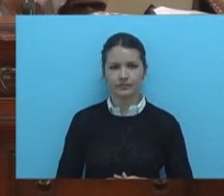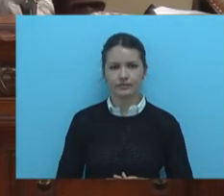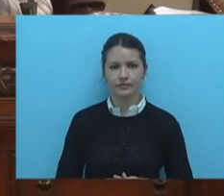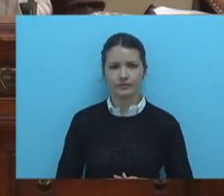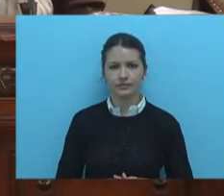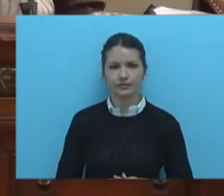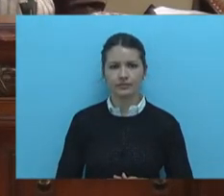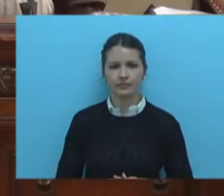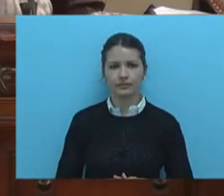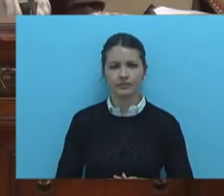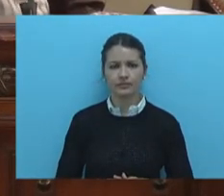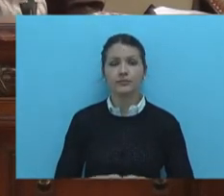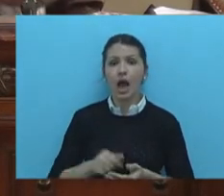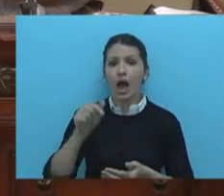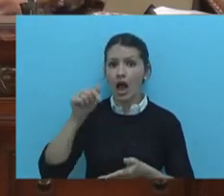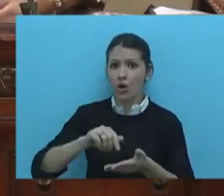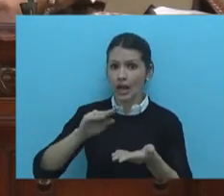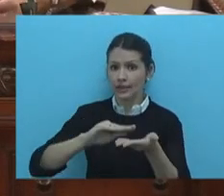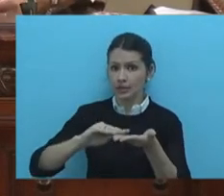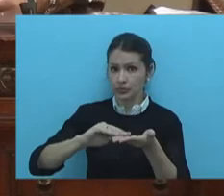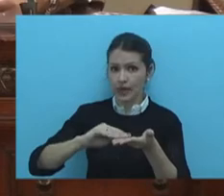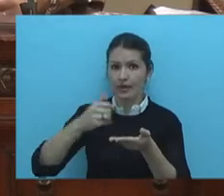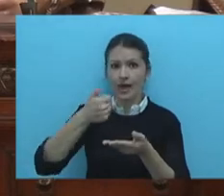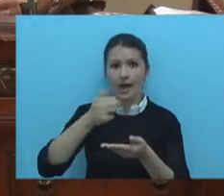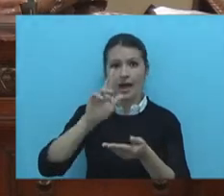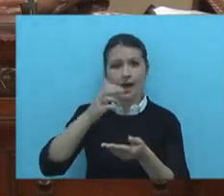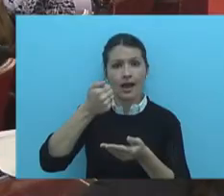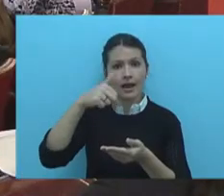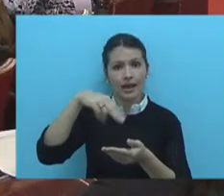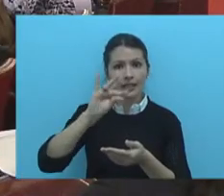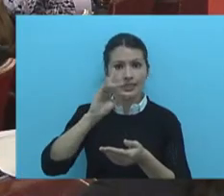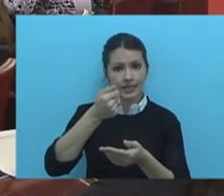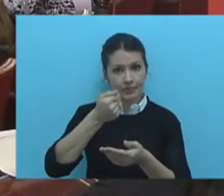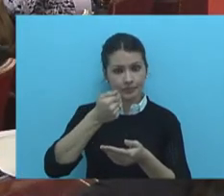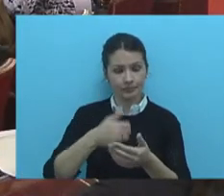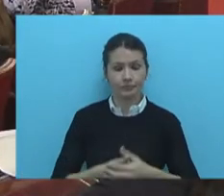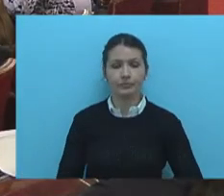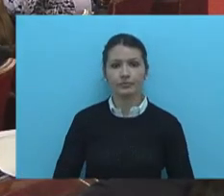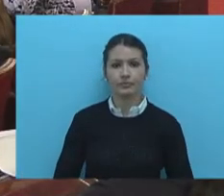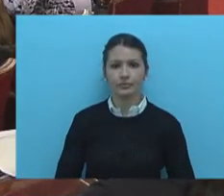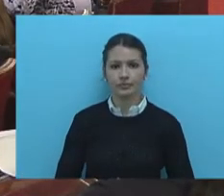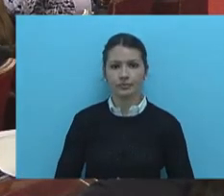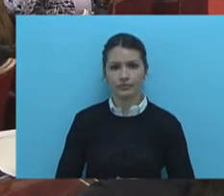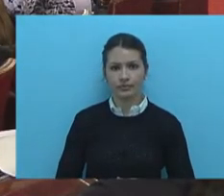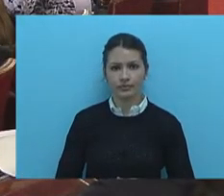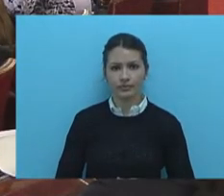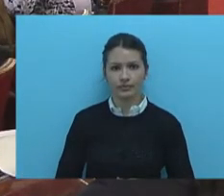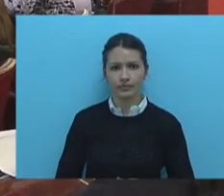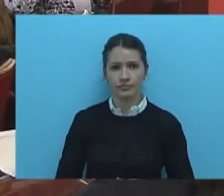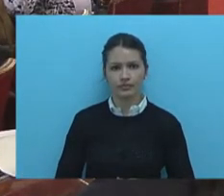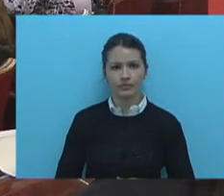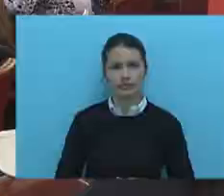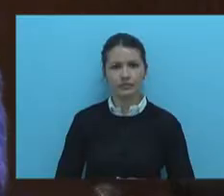Diputada Lorena Aranda tiene la palabra. El proyecto se trataba de mejorar la calidad